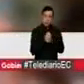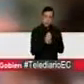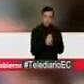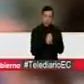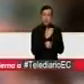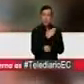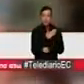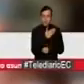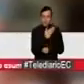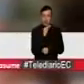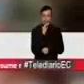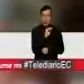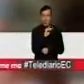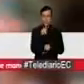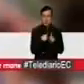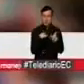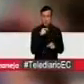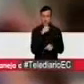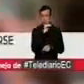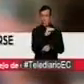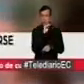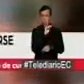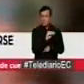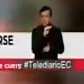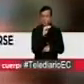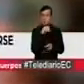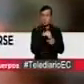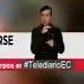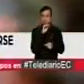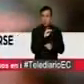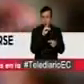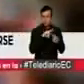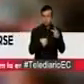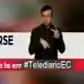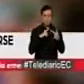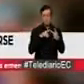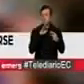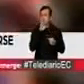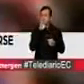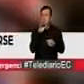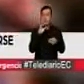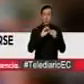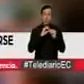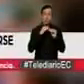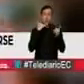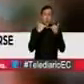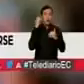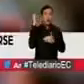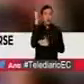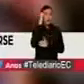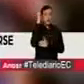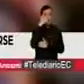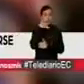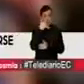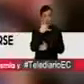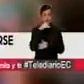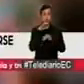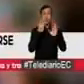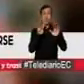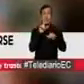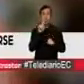personas de confianza a quienes puedan contarles lo que les sucede a otras que tengan siempre a mano los teléfonos de auxilio que llamen al